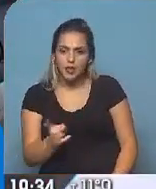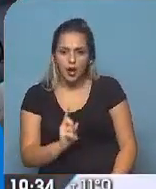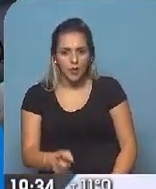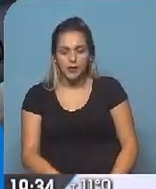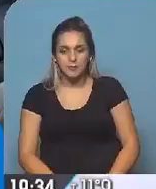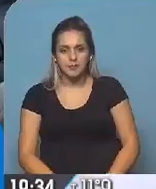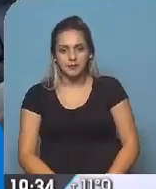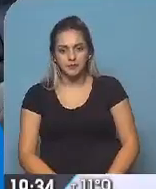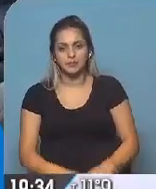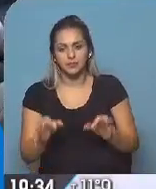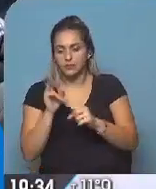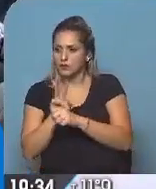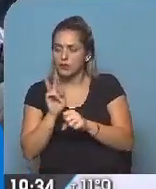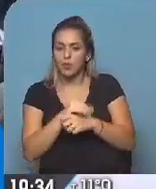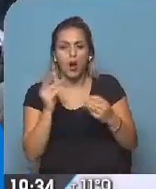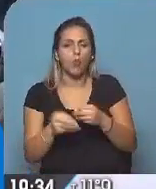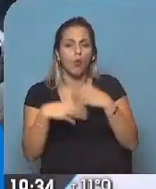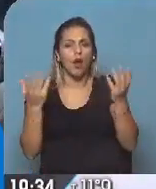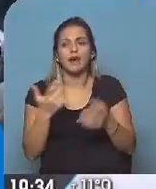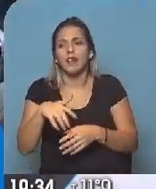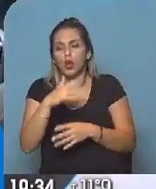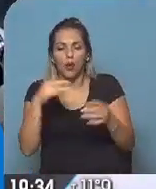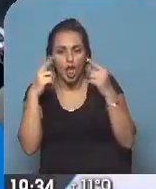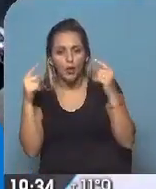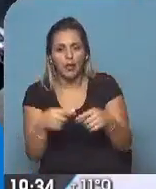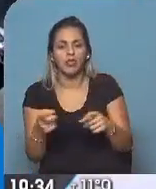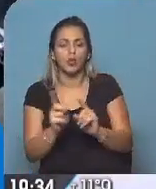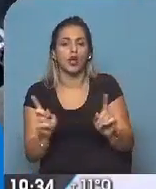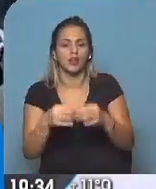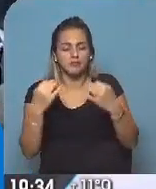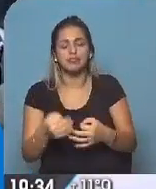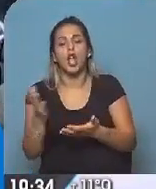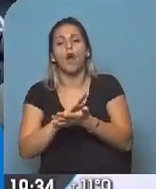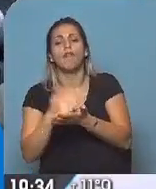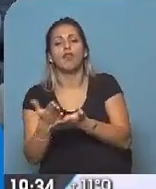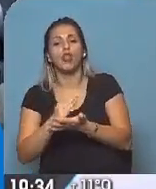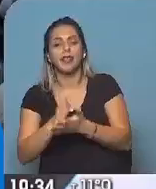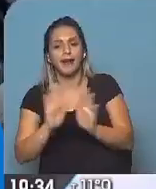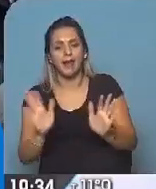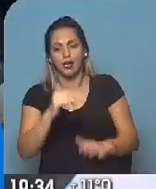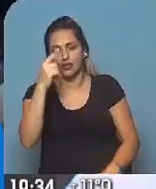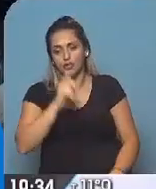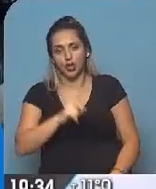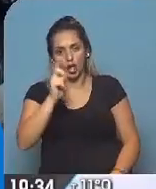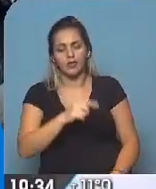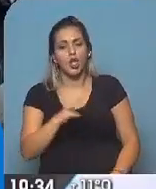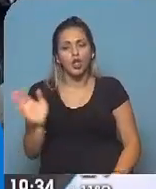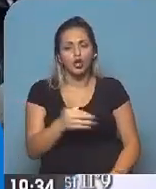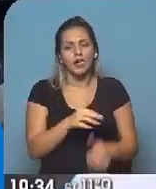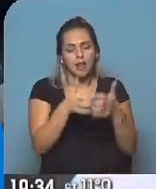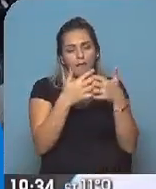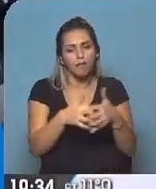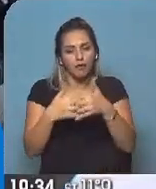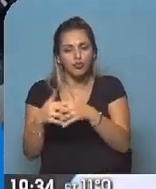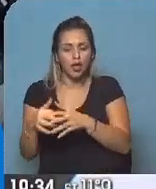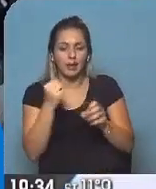custodiando cualquier objetivo que no sea el de la frontera norte. Ministro, todas estas funciones de las Fuerzas